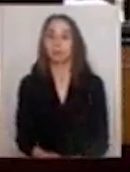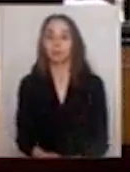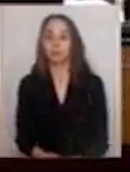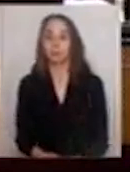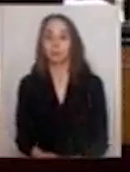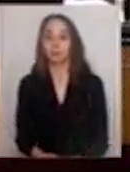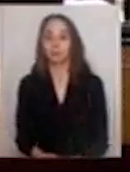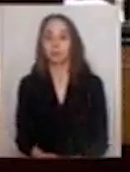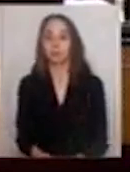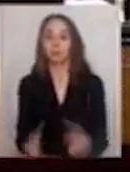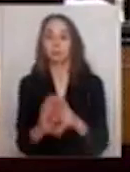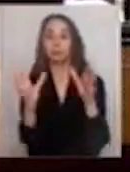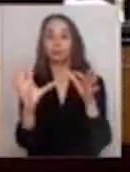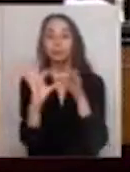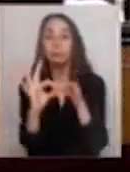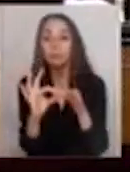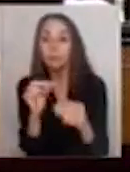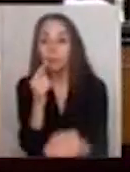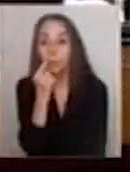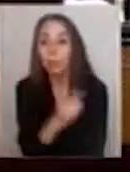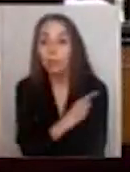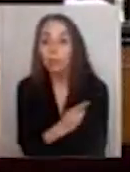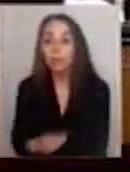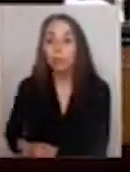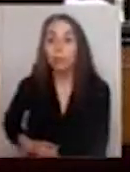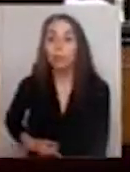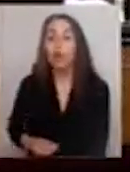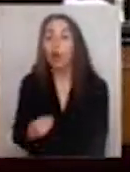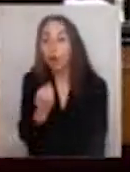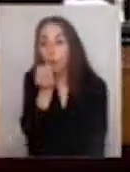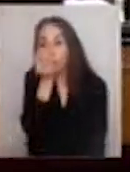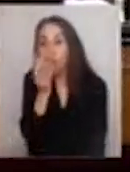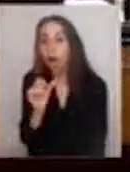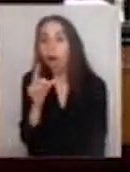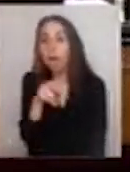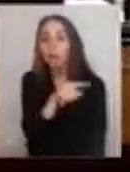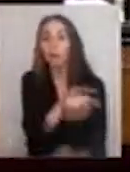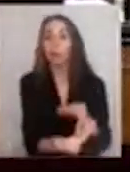Muchas gracias, diputado Florcita Alarcón. Se enviará los oficios que usted ha